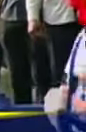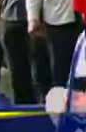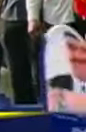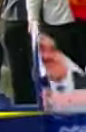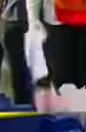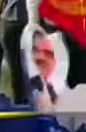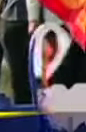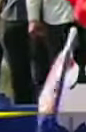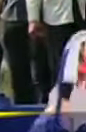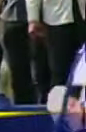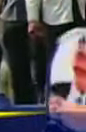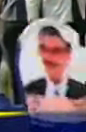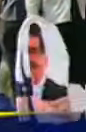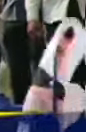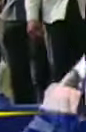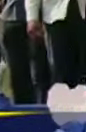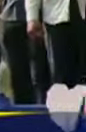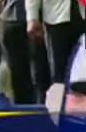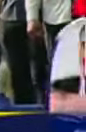Porque Guatire habló